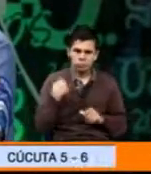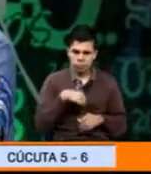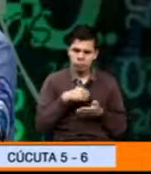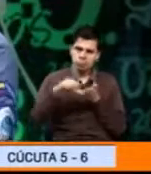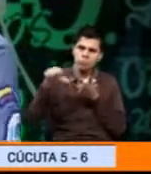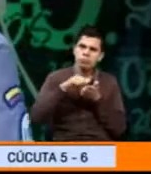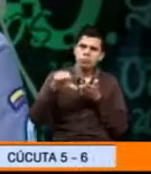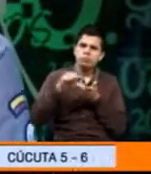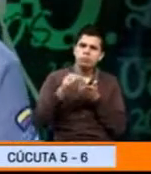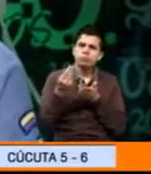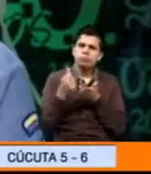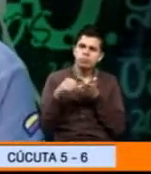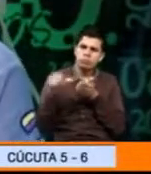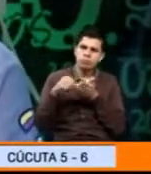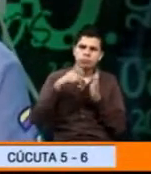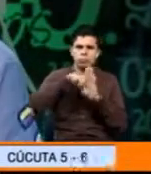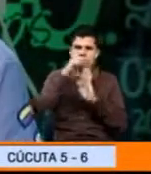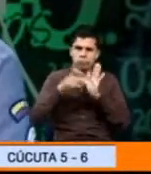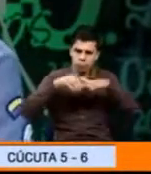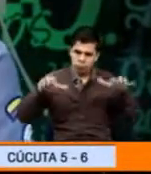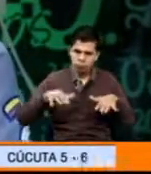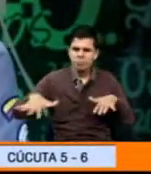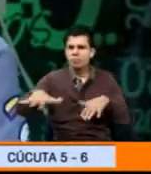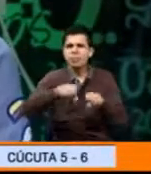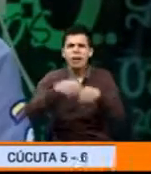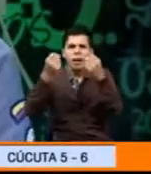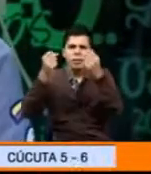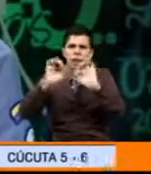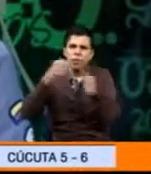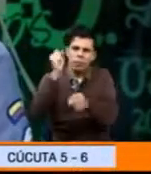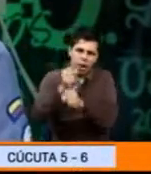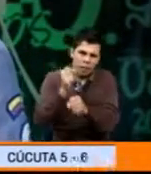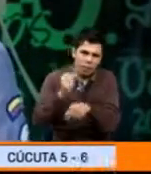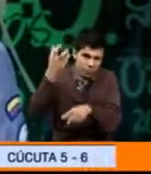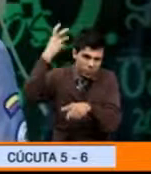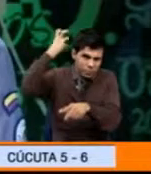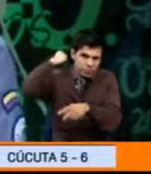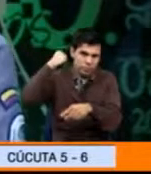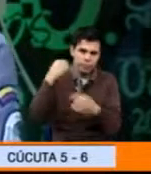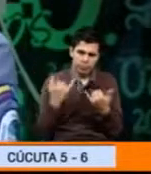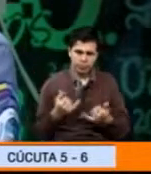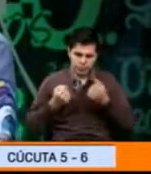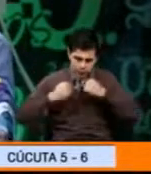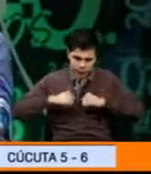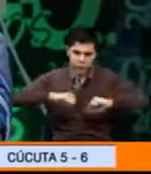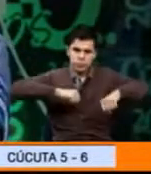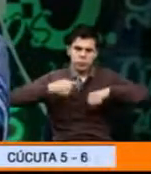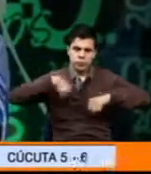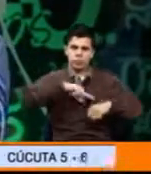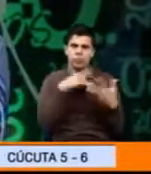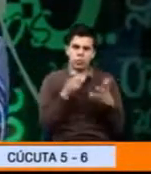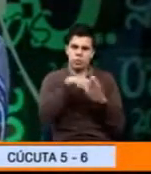invirtiendo muchos recursos para restaurar y recuperar esas zonas que han sido intervenidas en el pasado. Y queremos llevar a las áreas